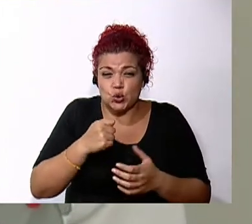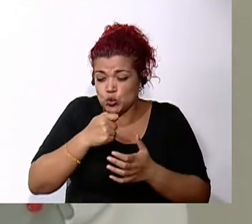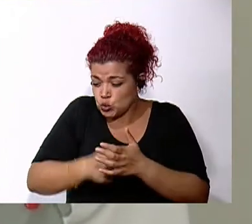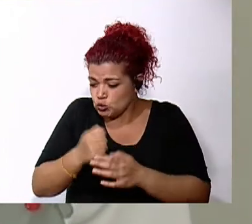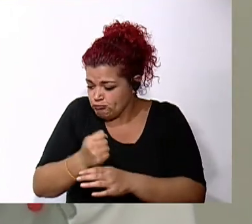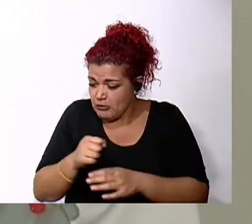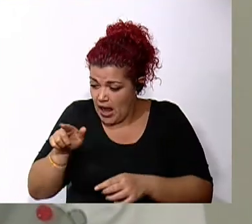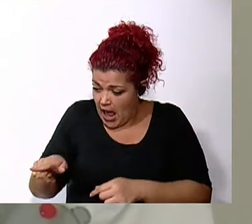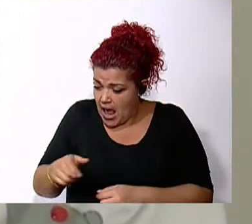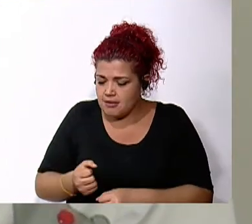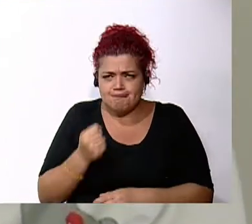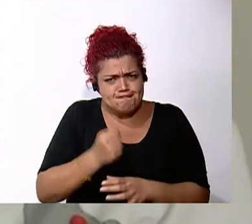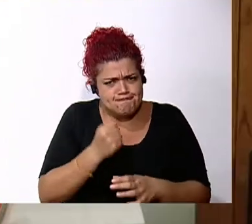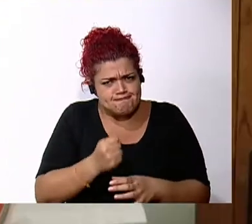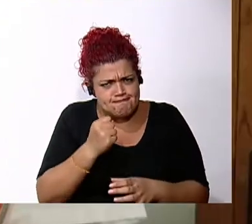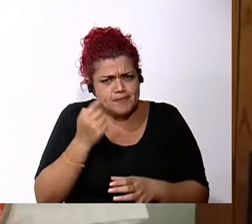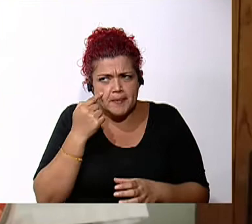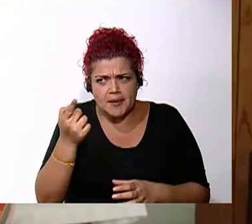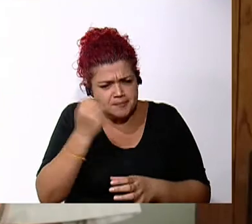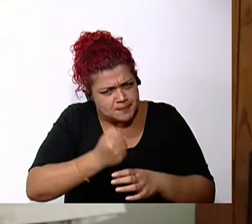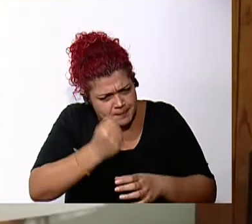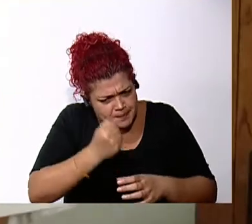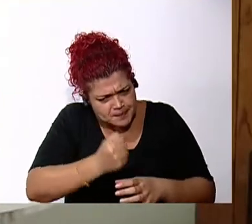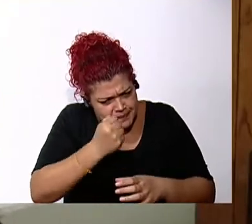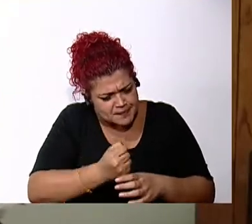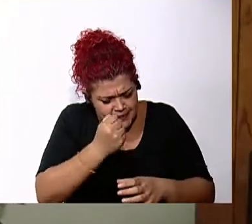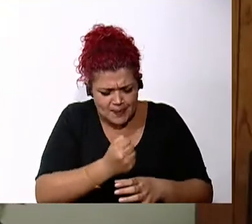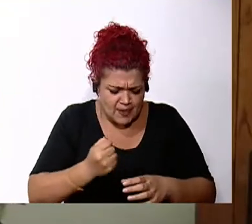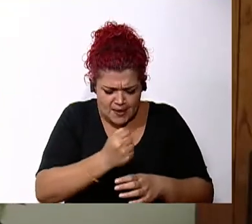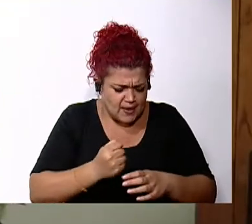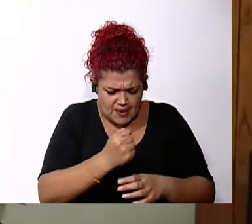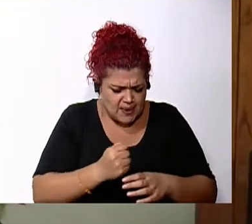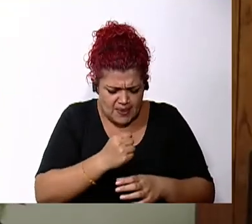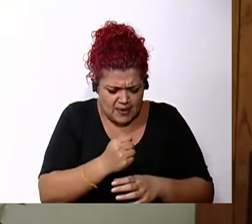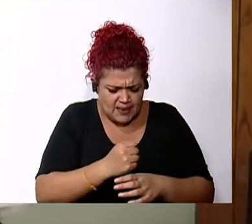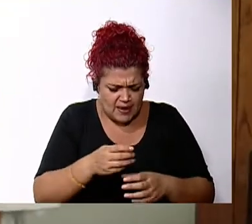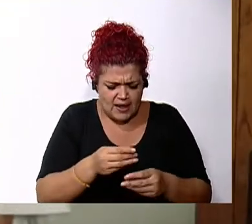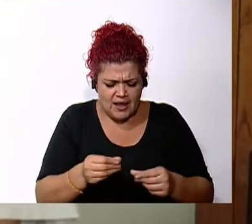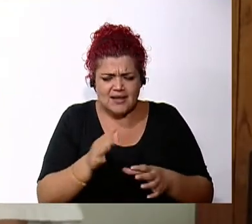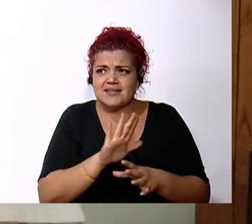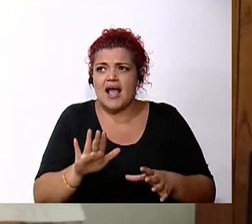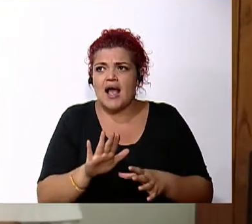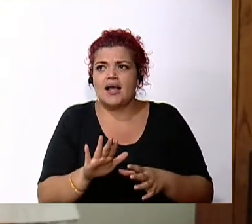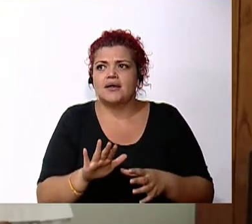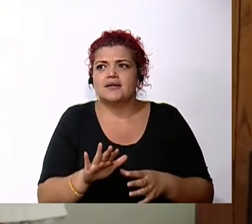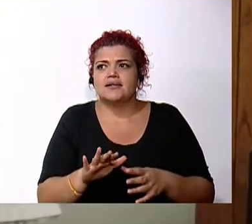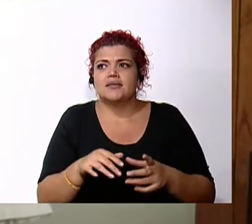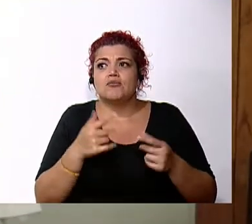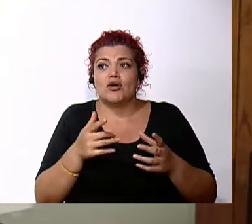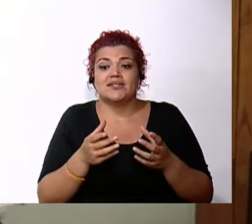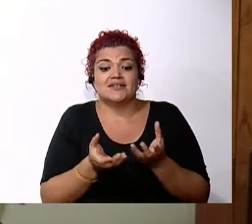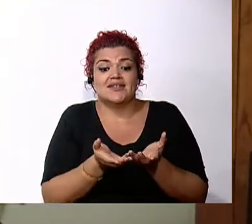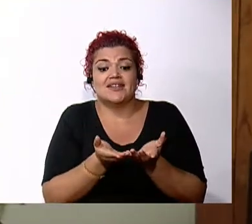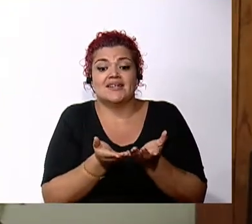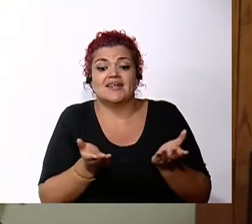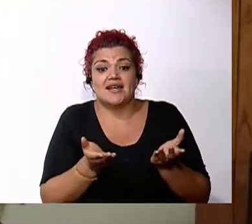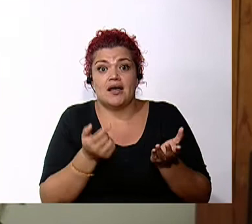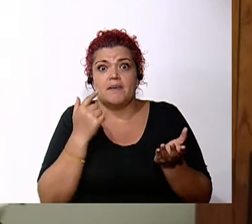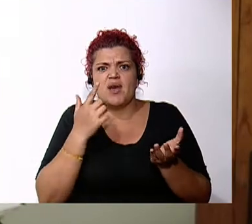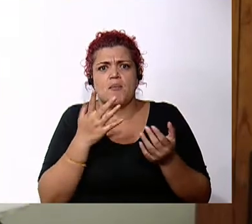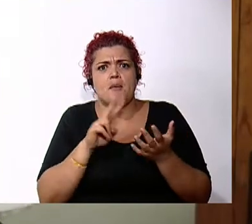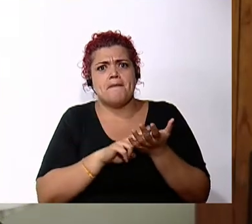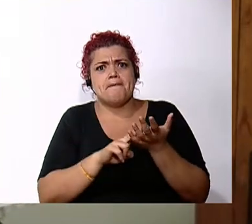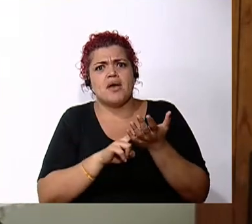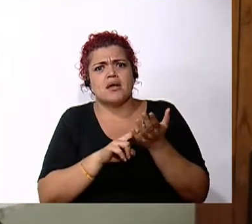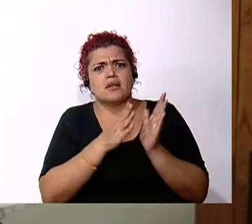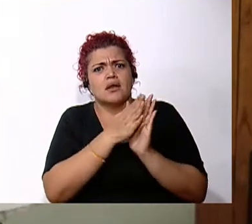Arlequín! Esto está quedando estupendo, muy bien. Extrae ahí y lo que vamos a hacer es ver esa clorofila. Y para ello,